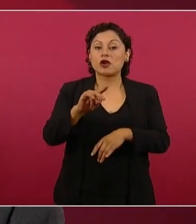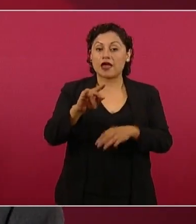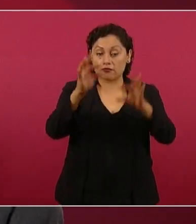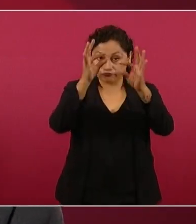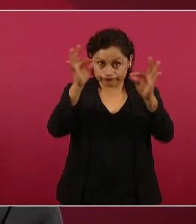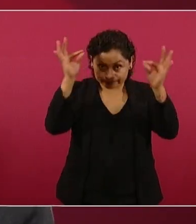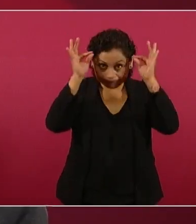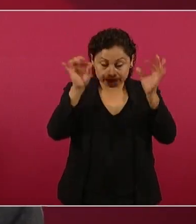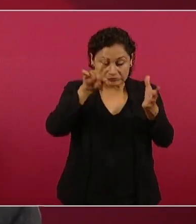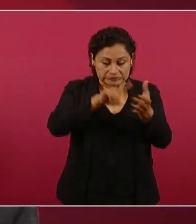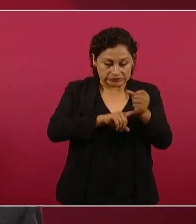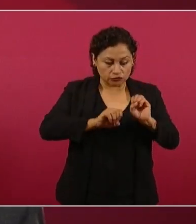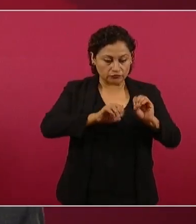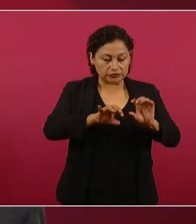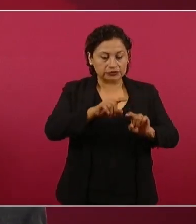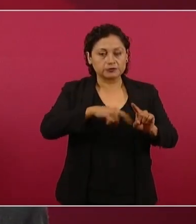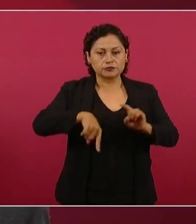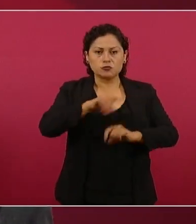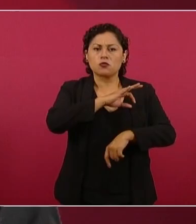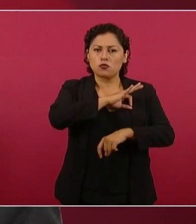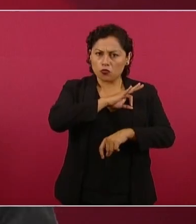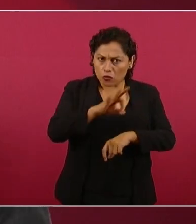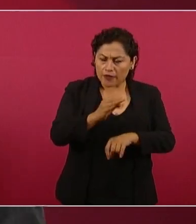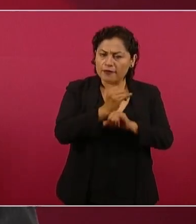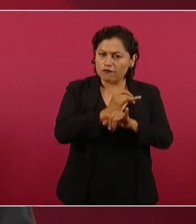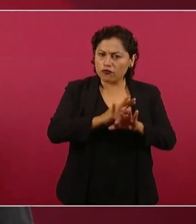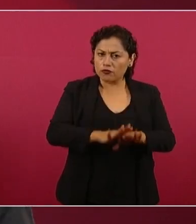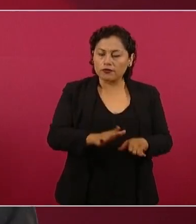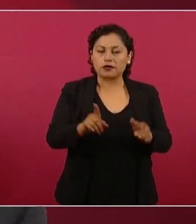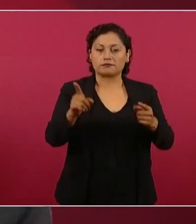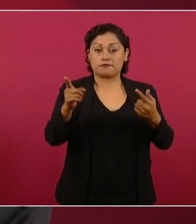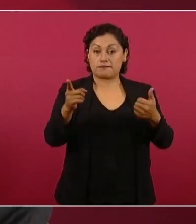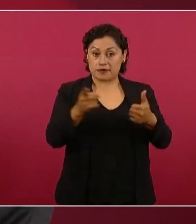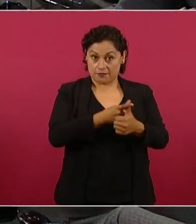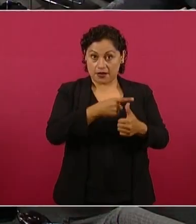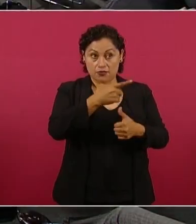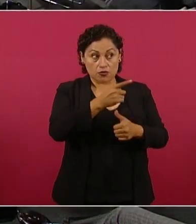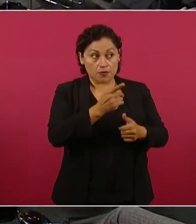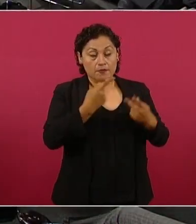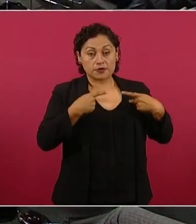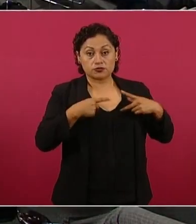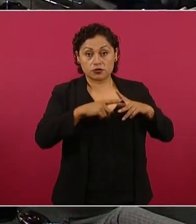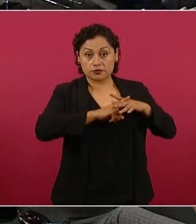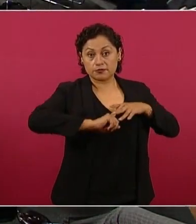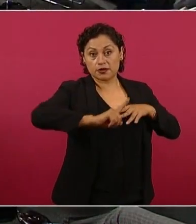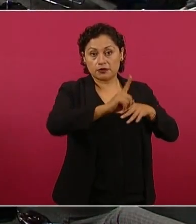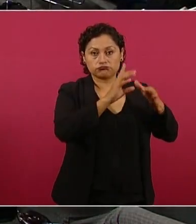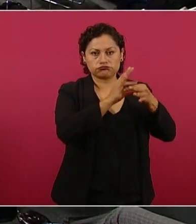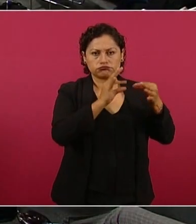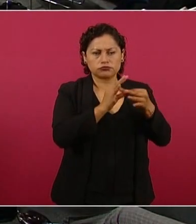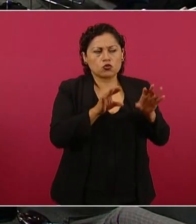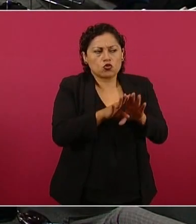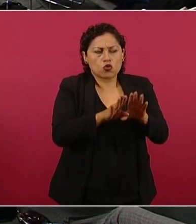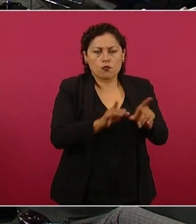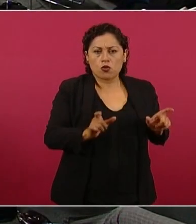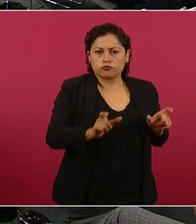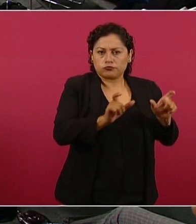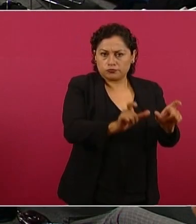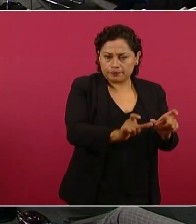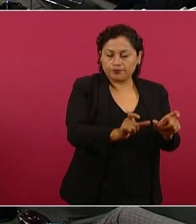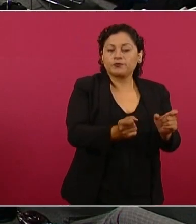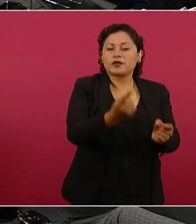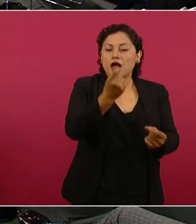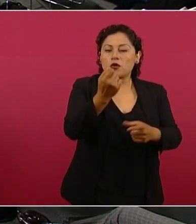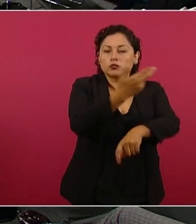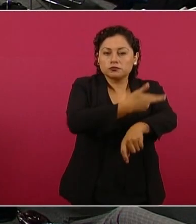hacer acciones, primero para informarle a los migrantes cómo es el aseguramiento. Había algunos temas, digamos, de trámite que se tenían que